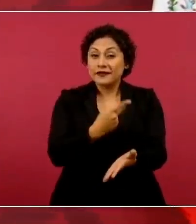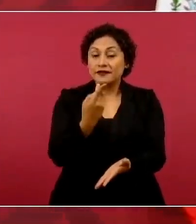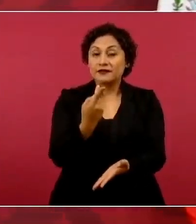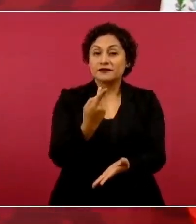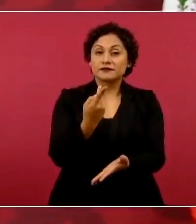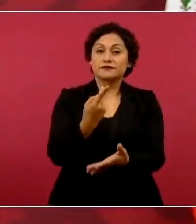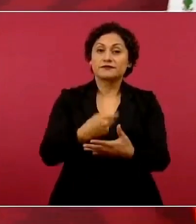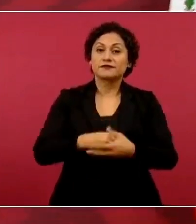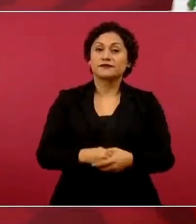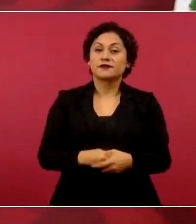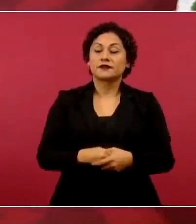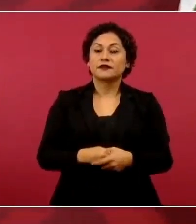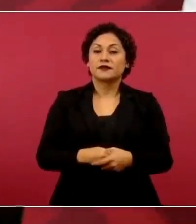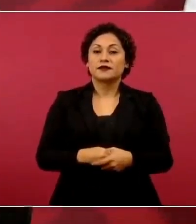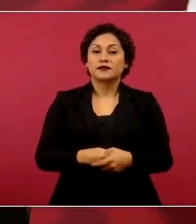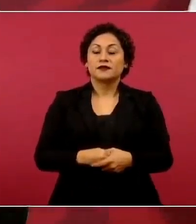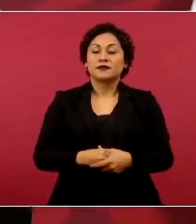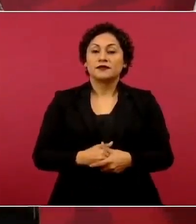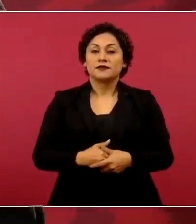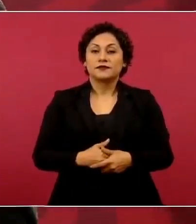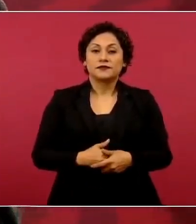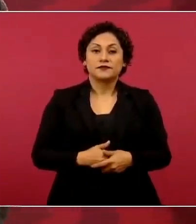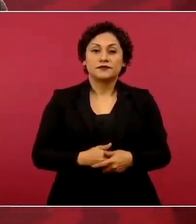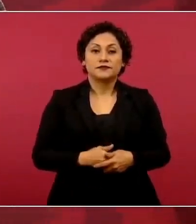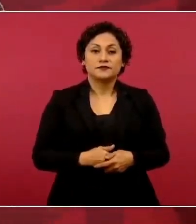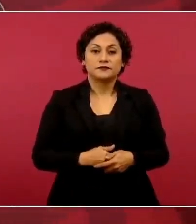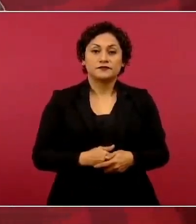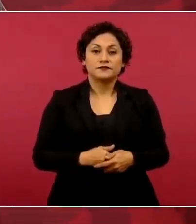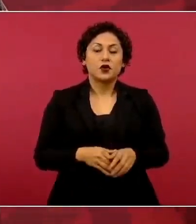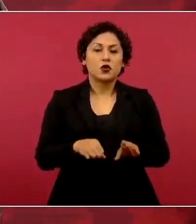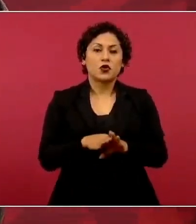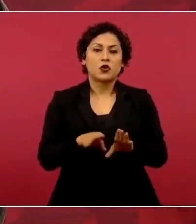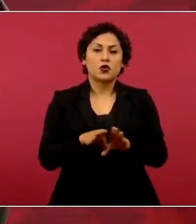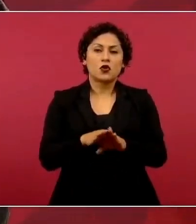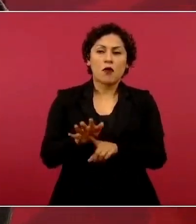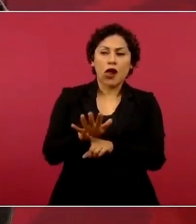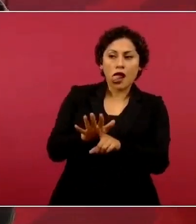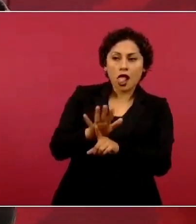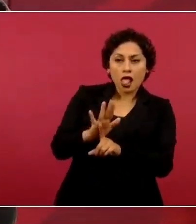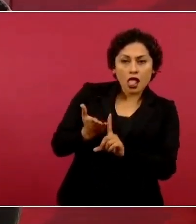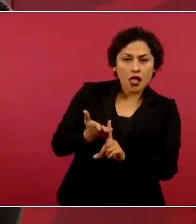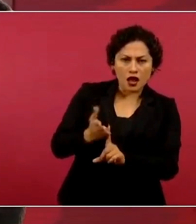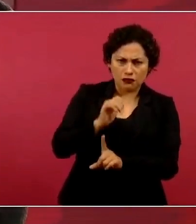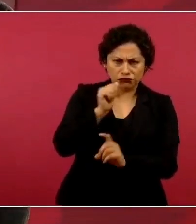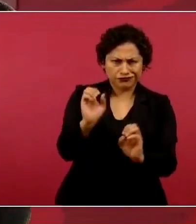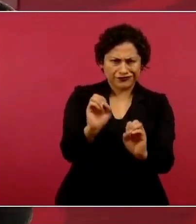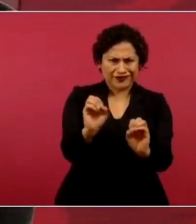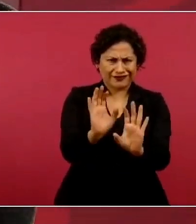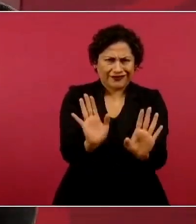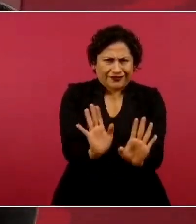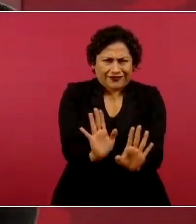sin propósito de comprarlo, de cooptarlo,